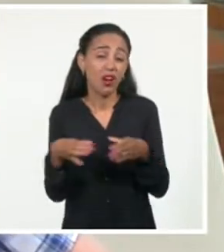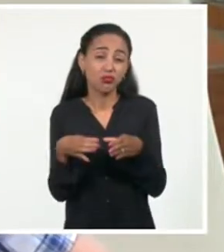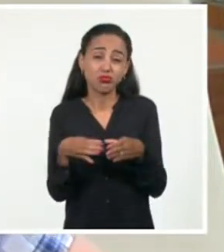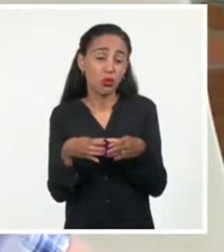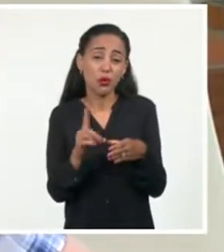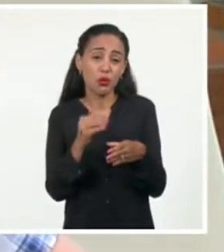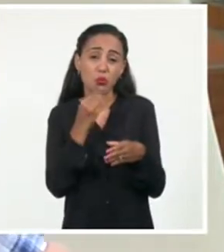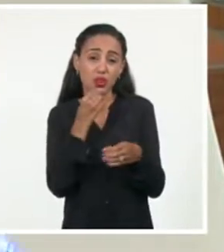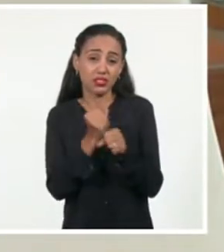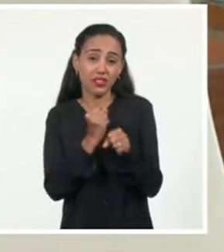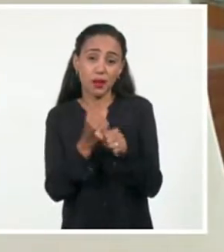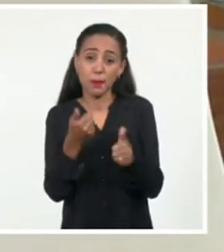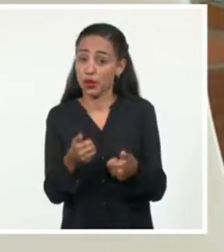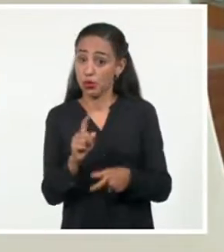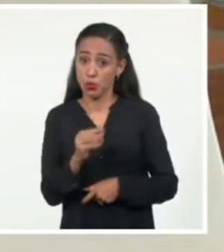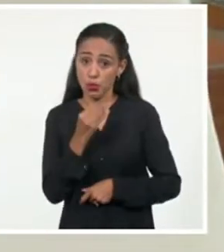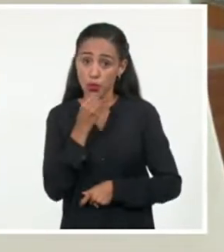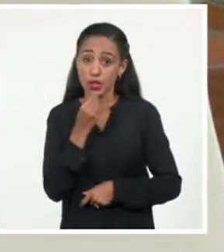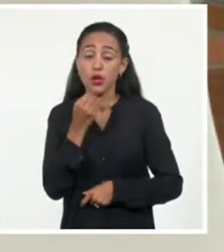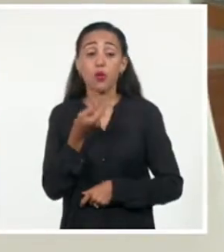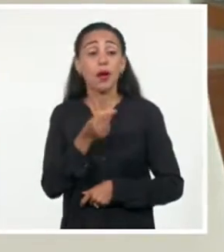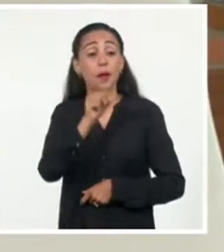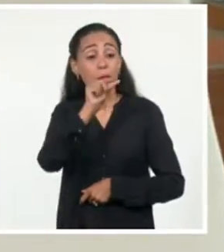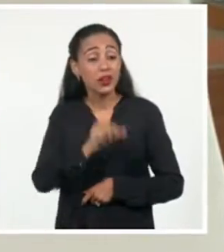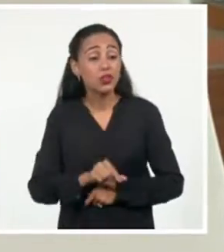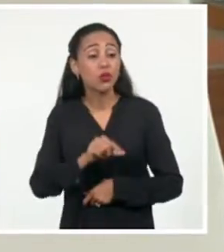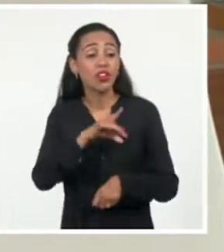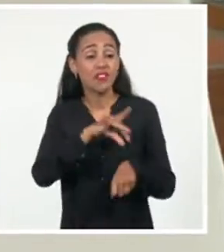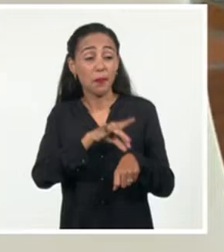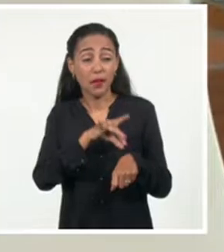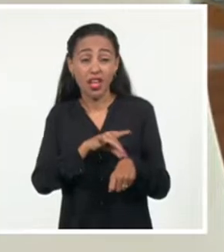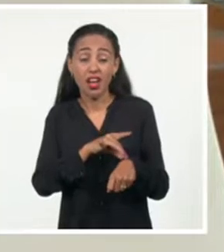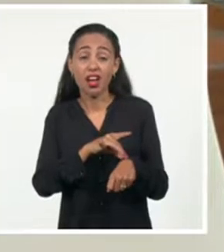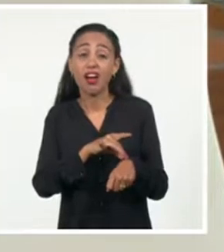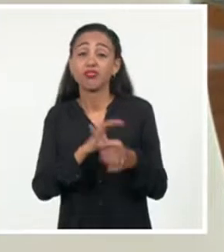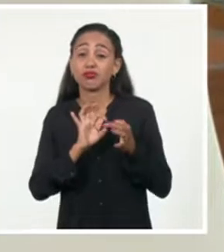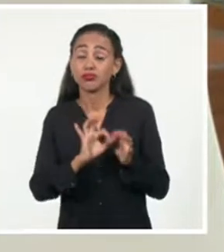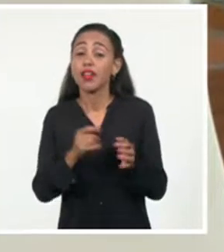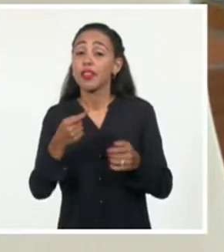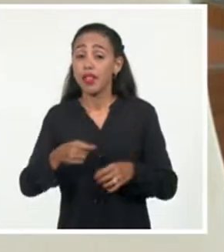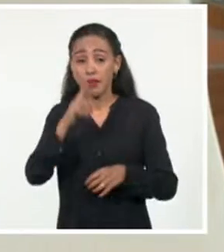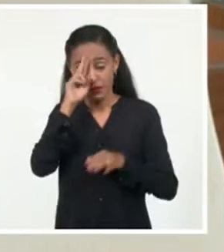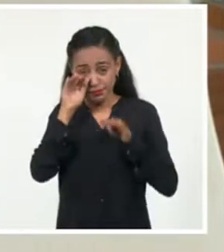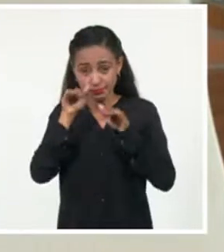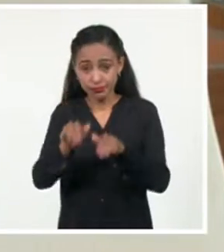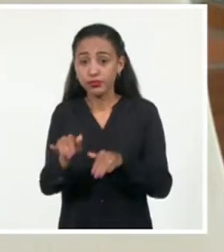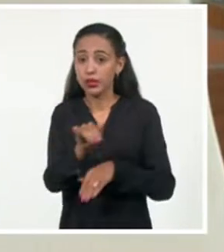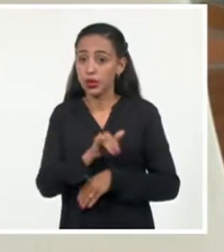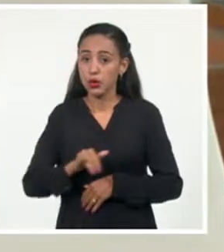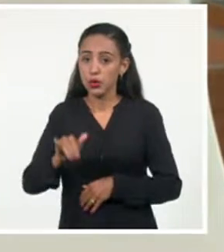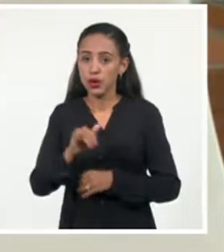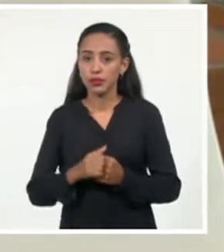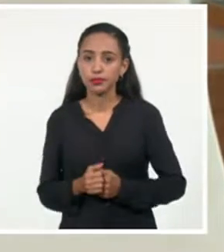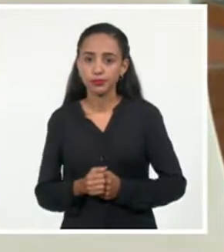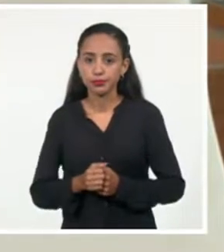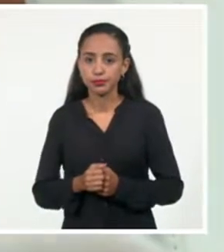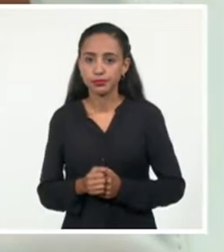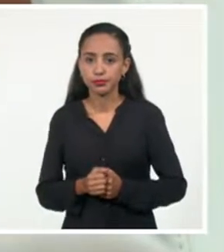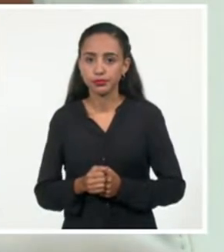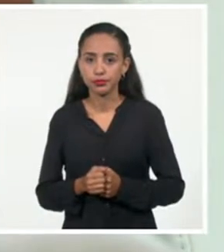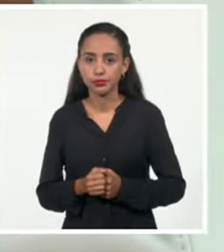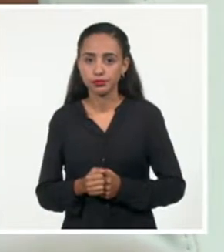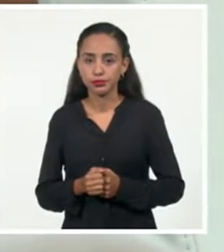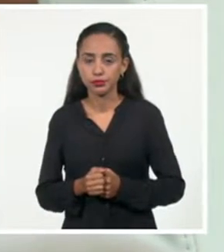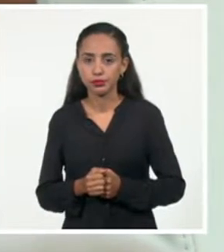ingreso oportuno de los pacientes con signos de alarma, la vigilancia del ingreso en el hogar de los pacientes que tenemos identificados como enfermos.